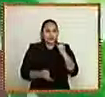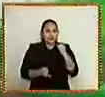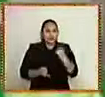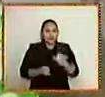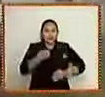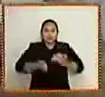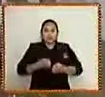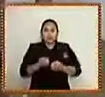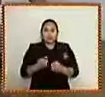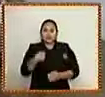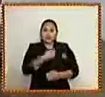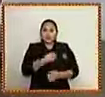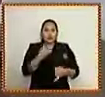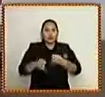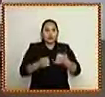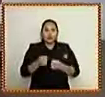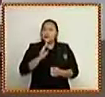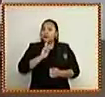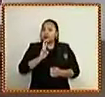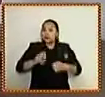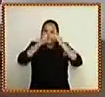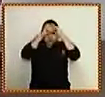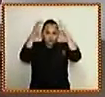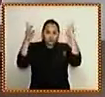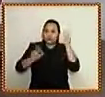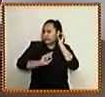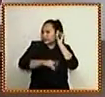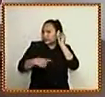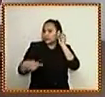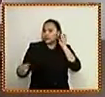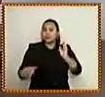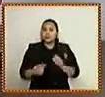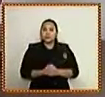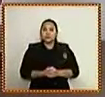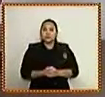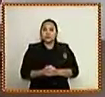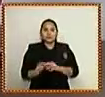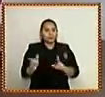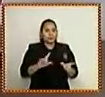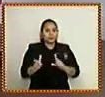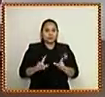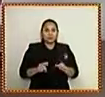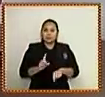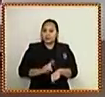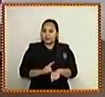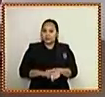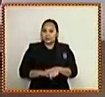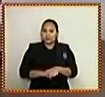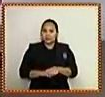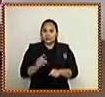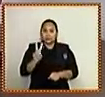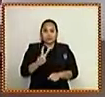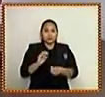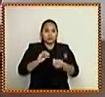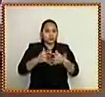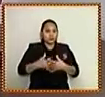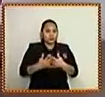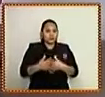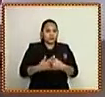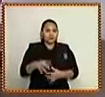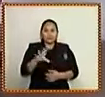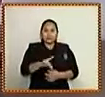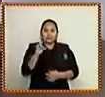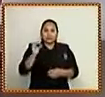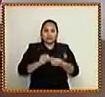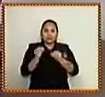emoción de nuestros juegos haciendo de tus sueños una realidad con la diaria. Preparados, porque en este momento ambas de nuestras esquinas van a